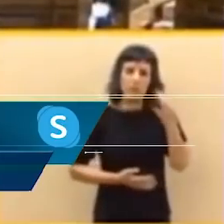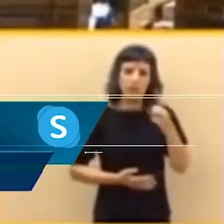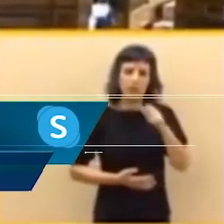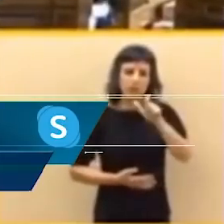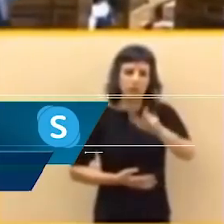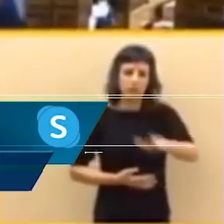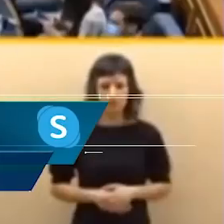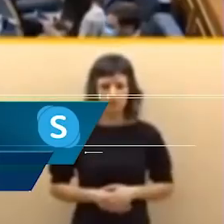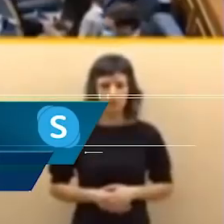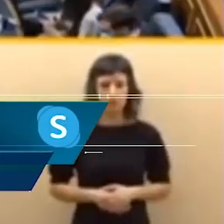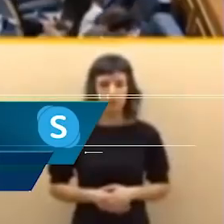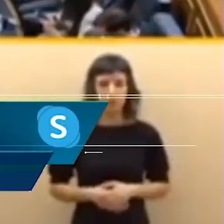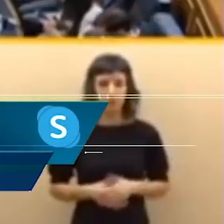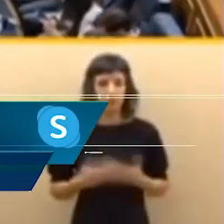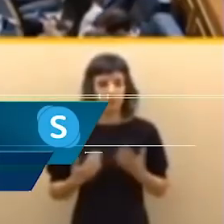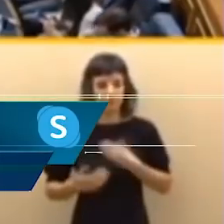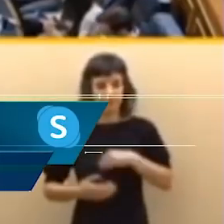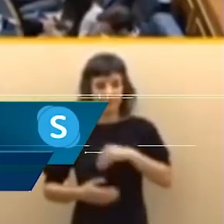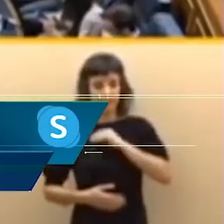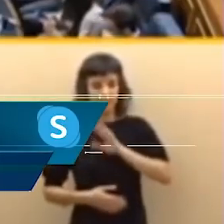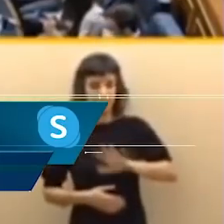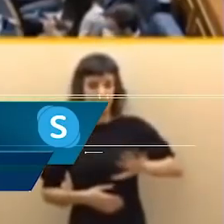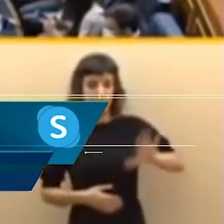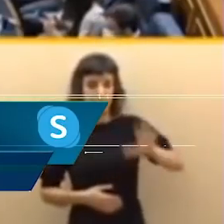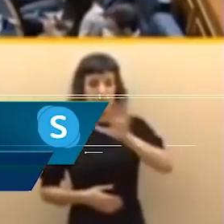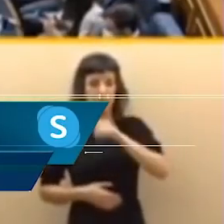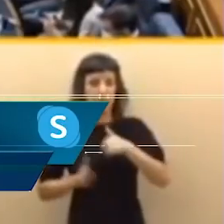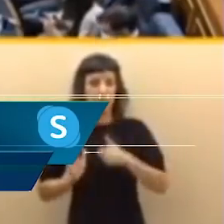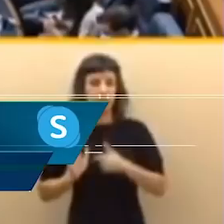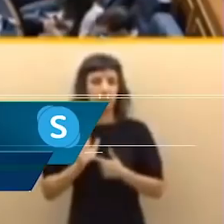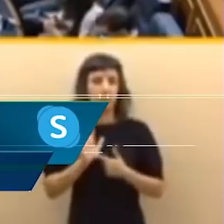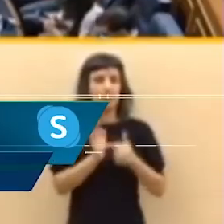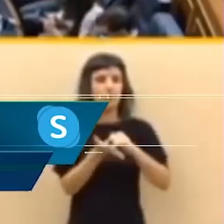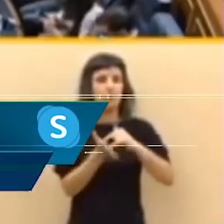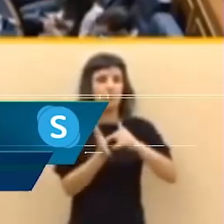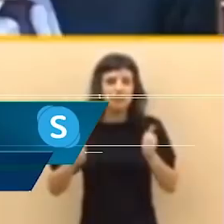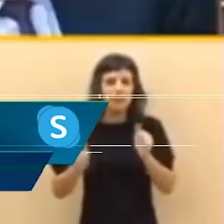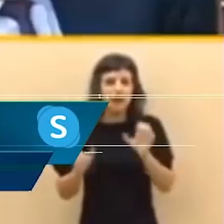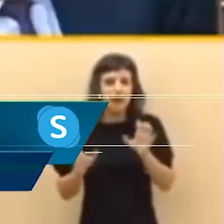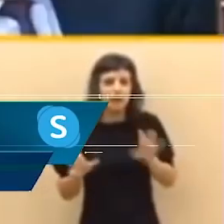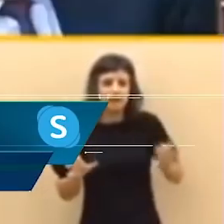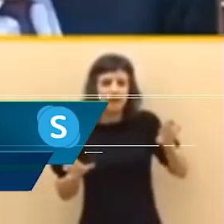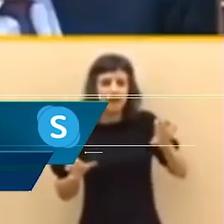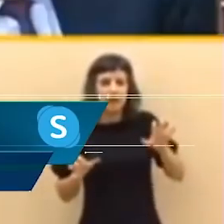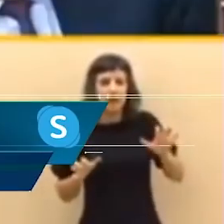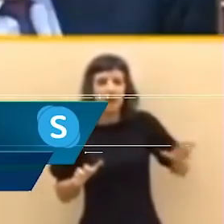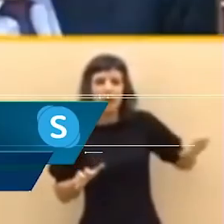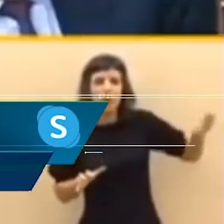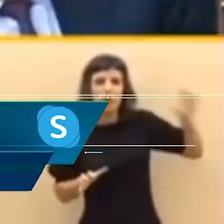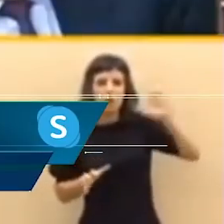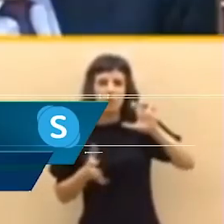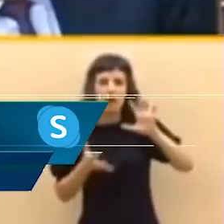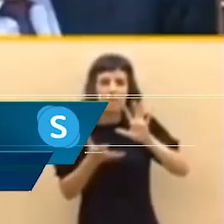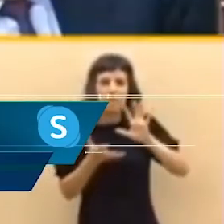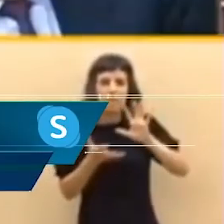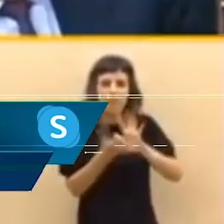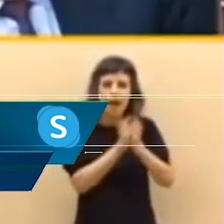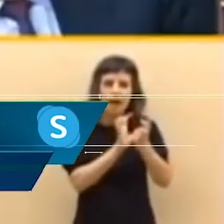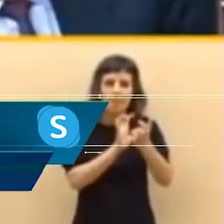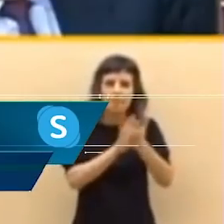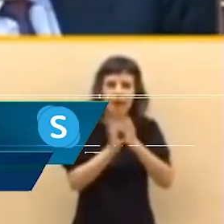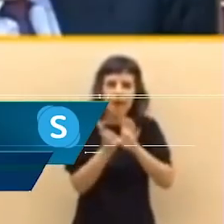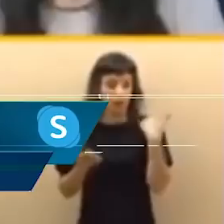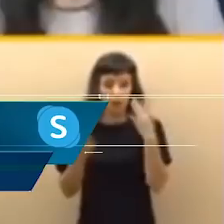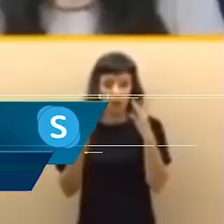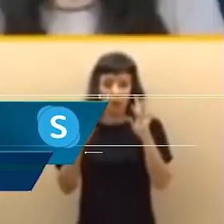del Partido Popular, pues sí sería un golpe tremendo contra todo lo que supone el partido, ¿no? Para gran parte de la